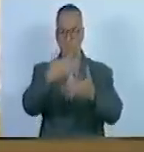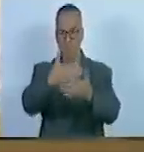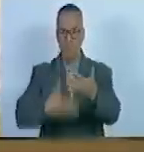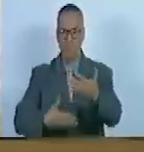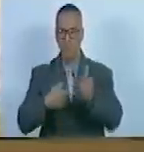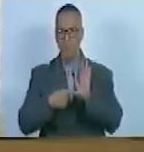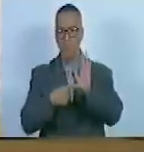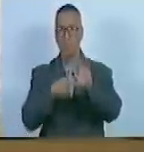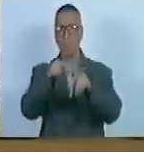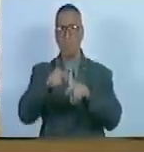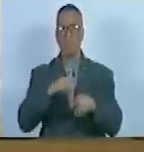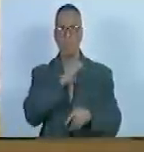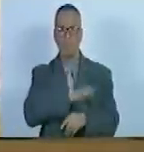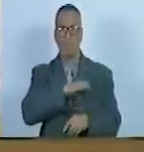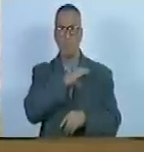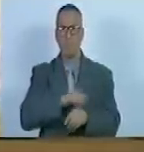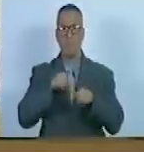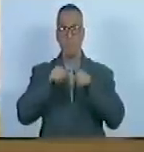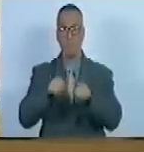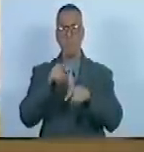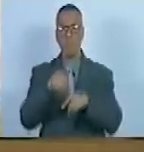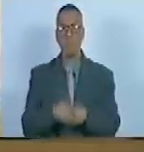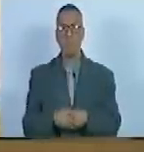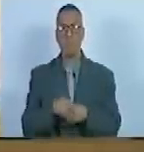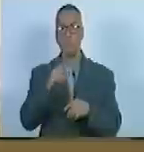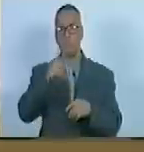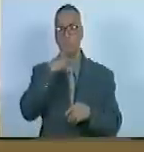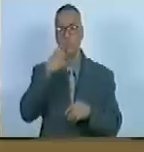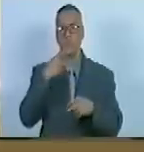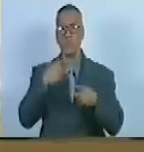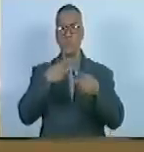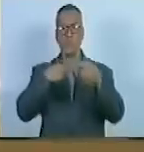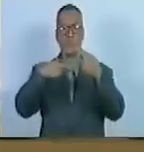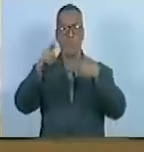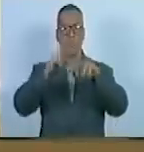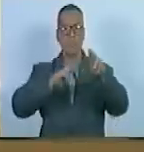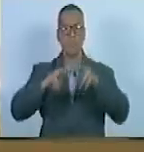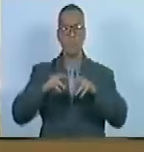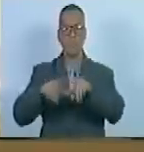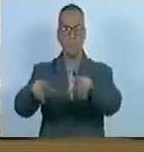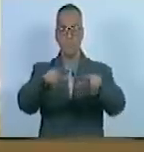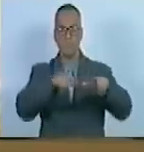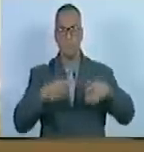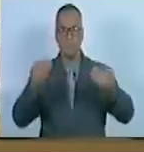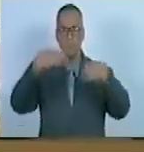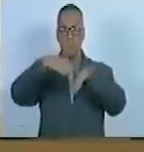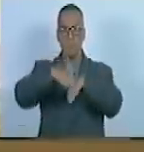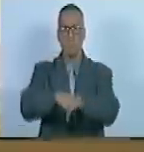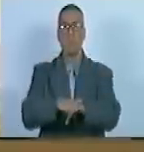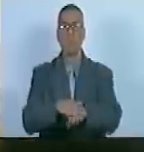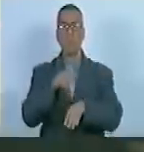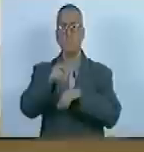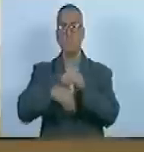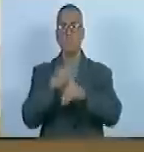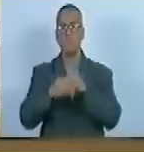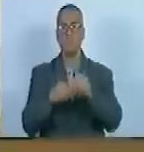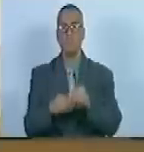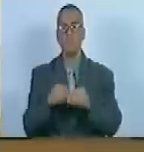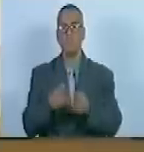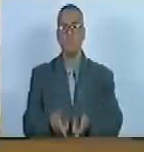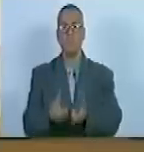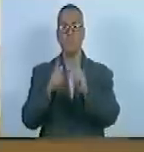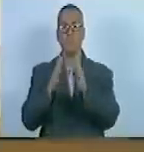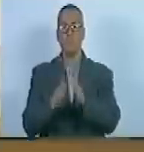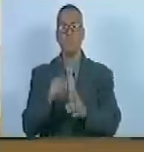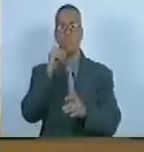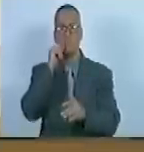informe presentado por la Comisión Permanente de Política Exterior, Soberanía e Integración, mediante el cual se autoriza